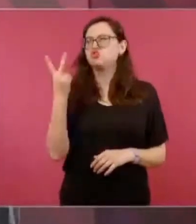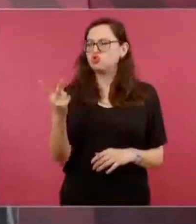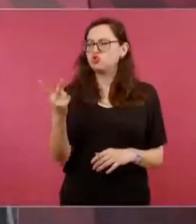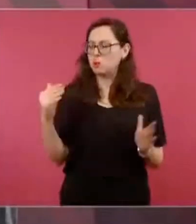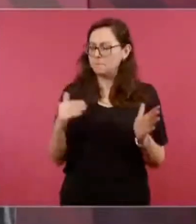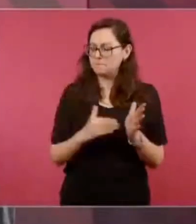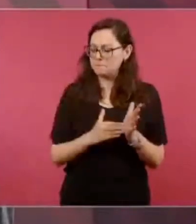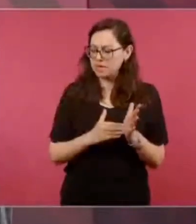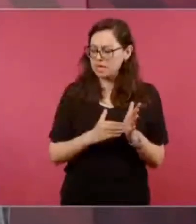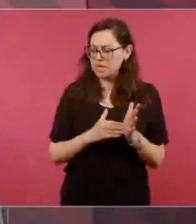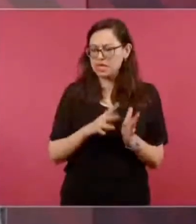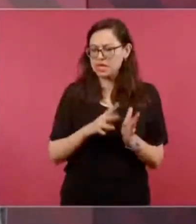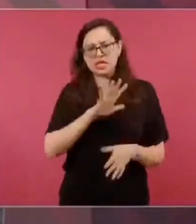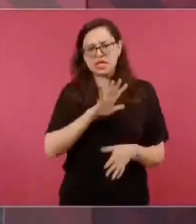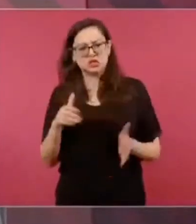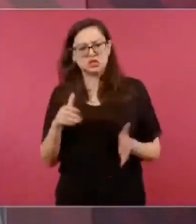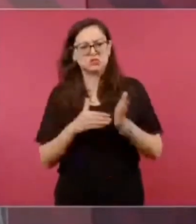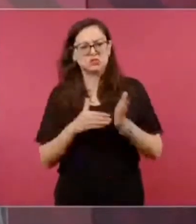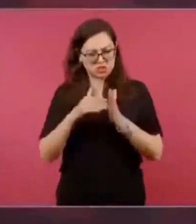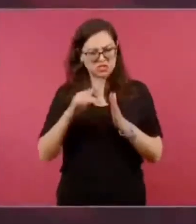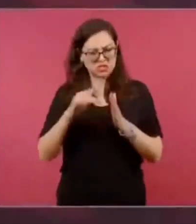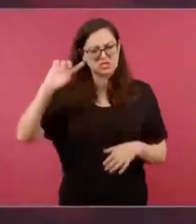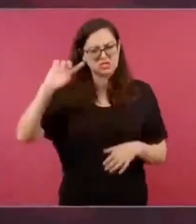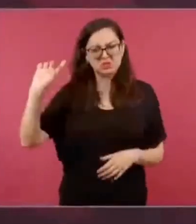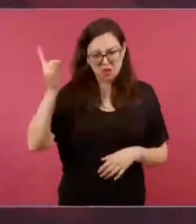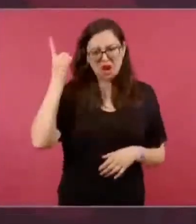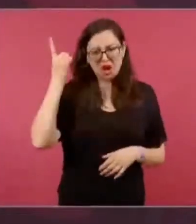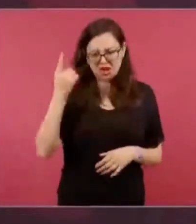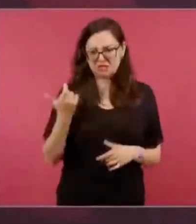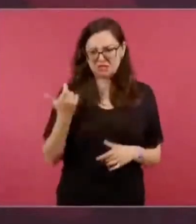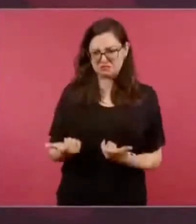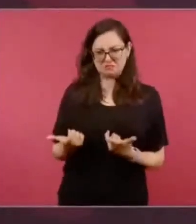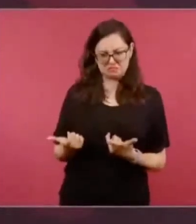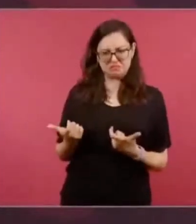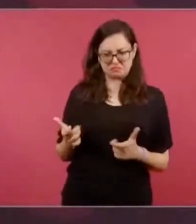2.500 millones de dólares.